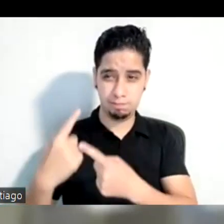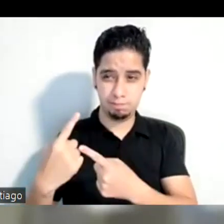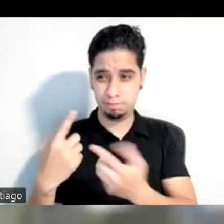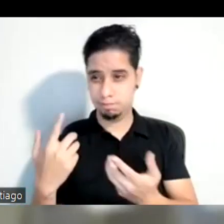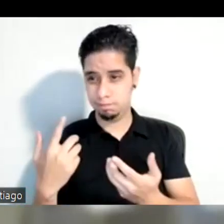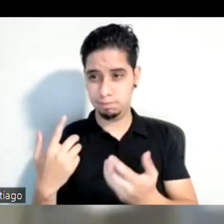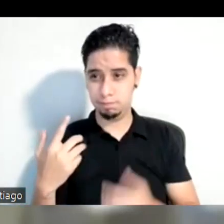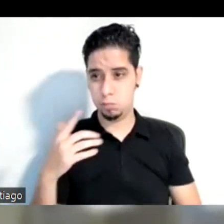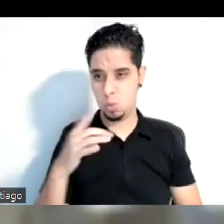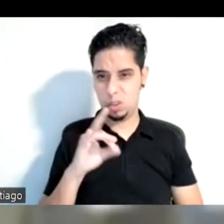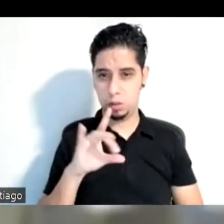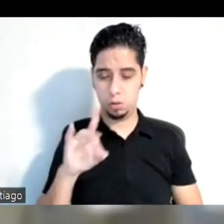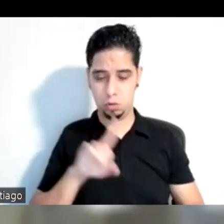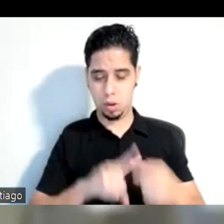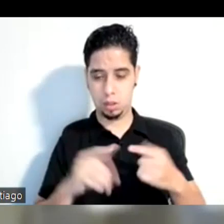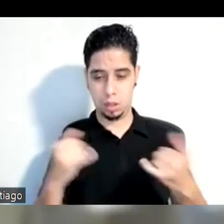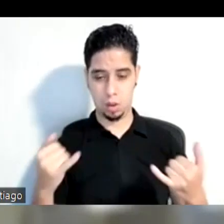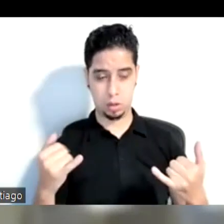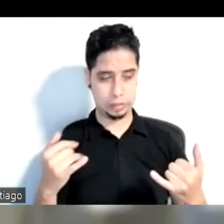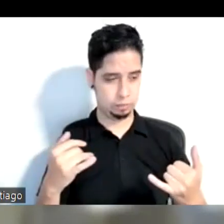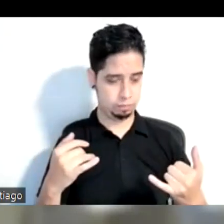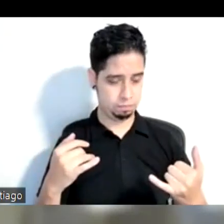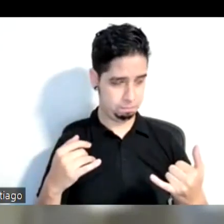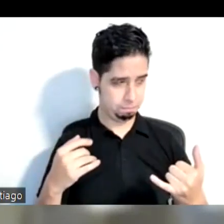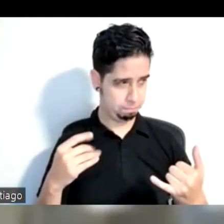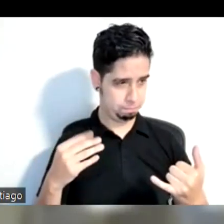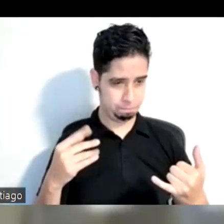desde el 88 hasta ahora, ¿cuántos años son?